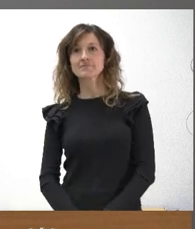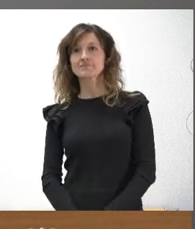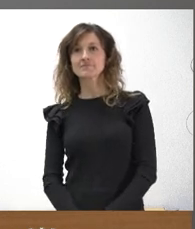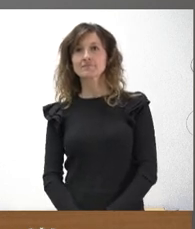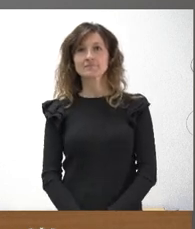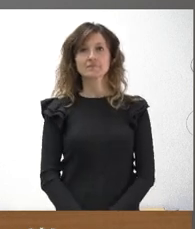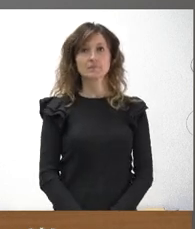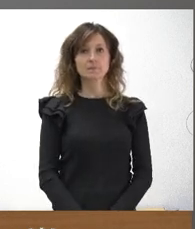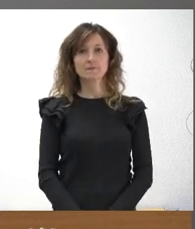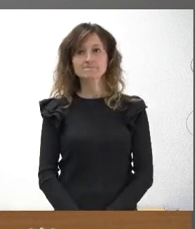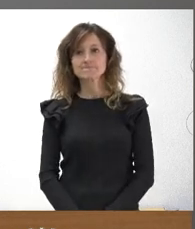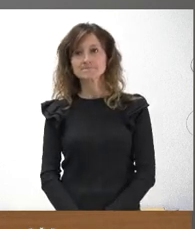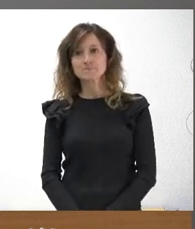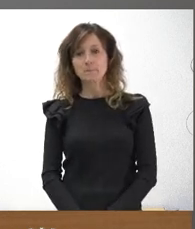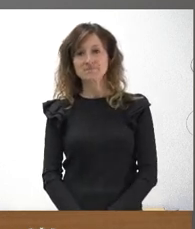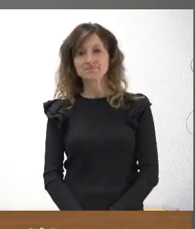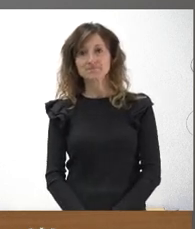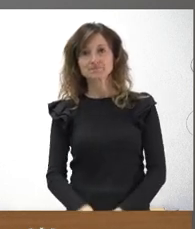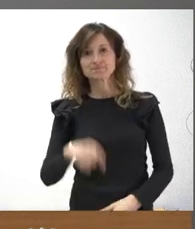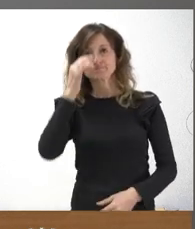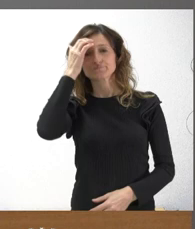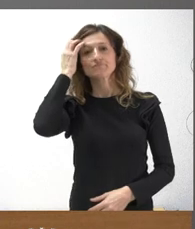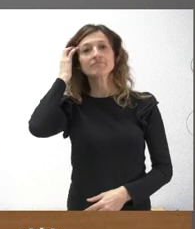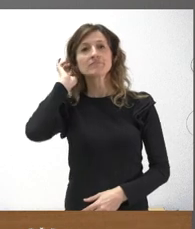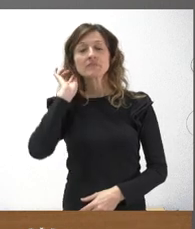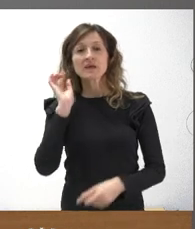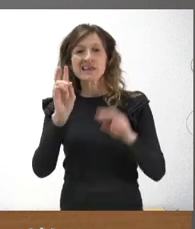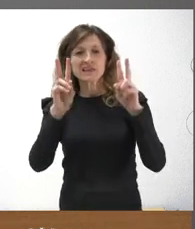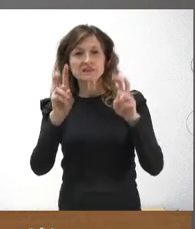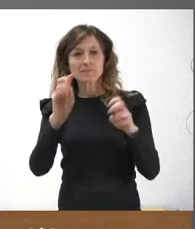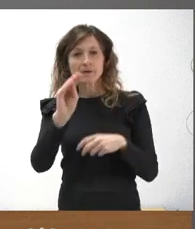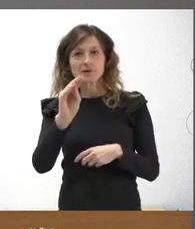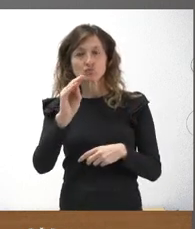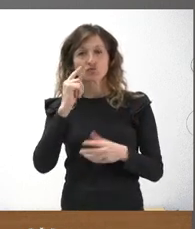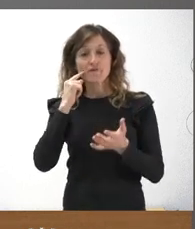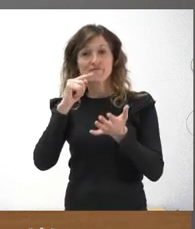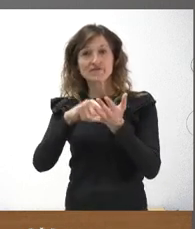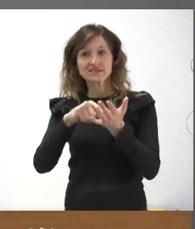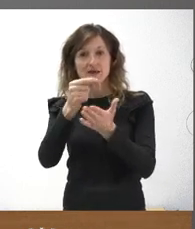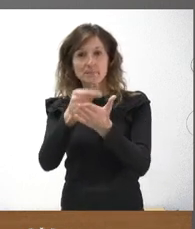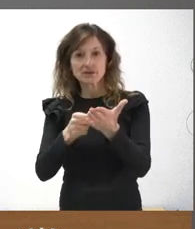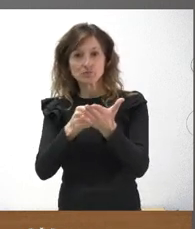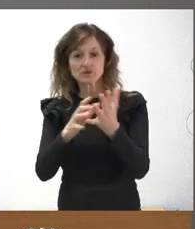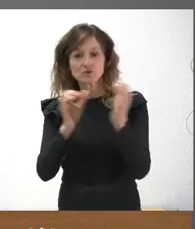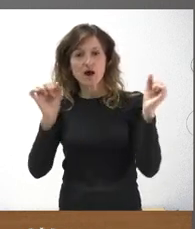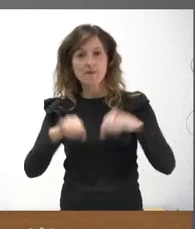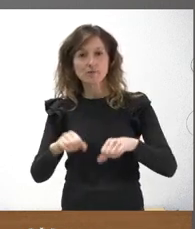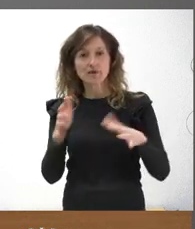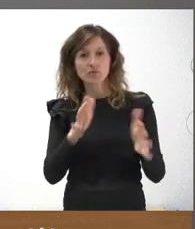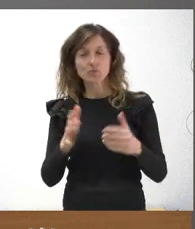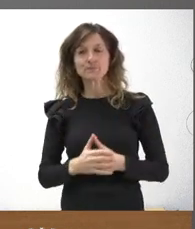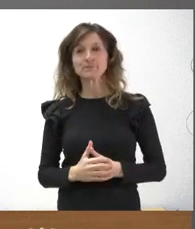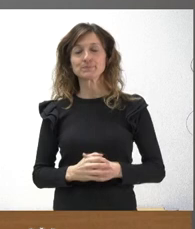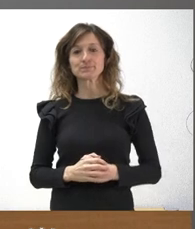hacer sí sobre qué fecha está prevista para tener unos presupuestos aprobados y luego quería